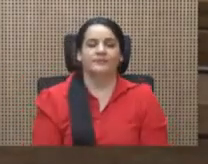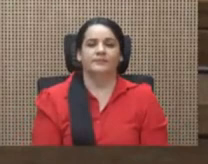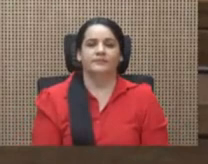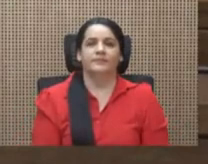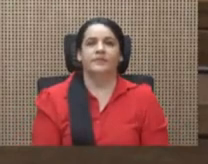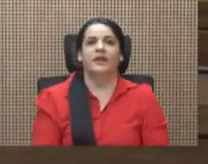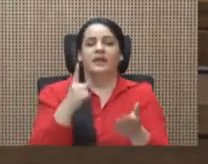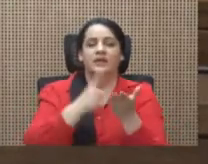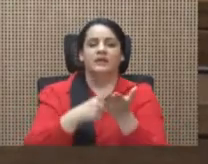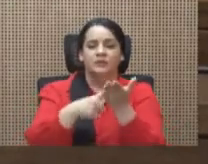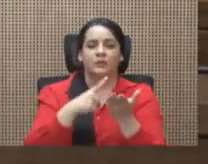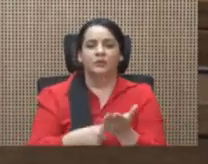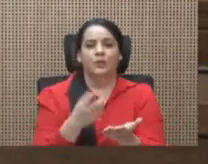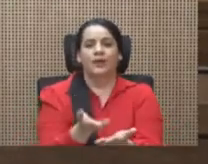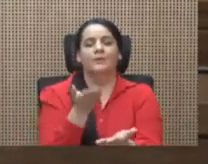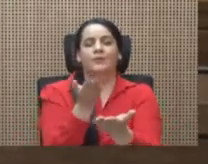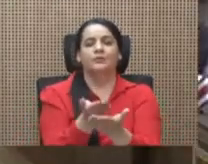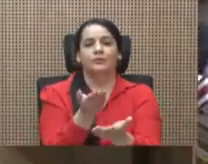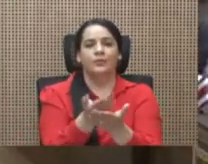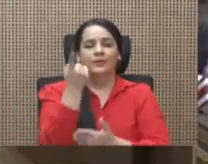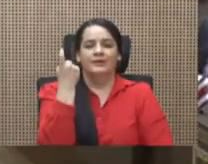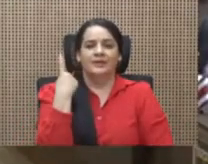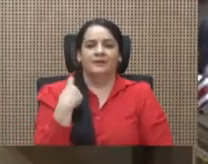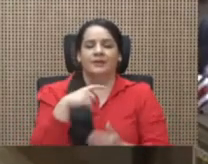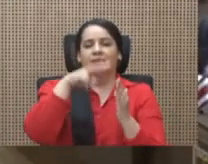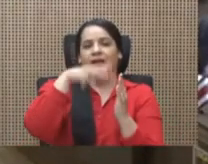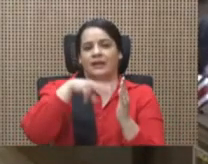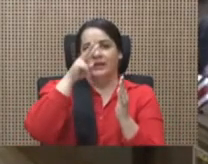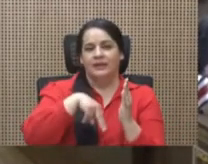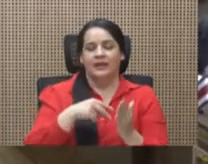En discusión, la moción recientemente leída,